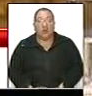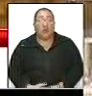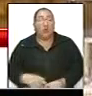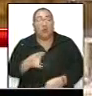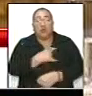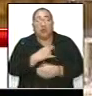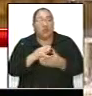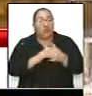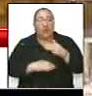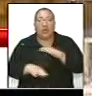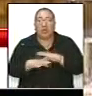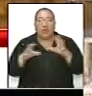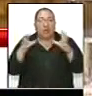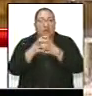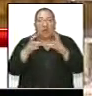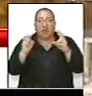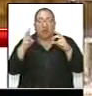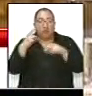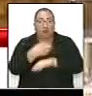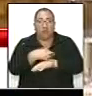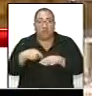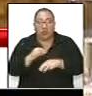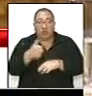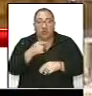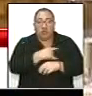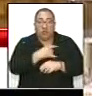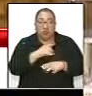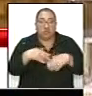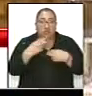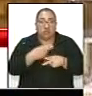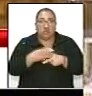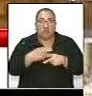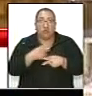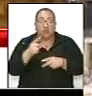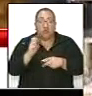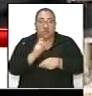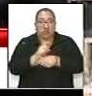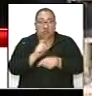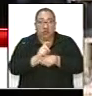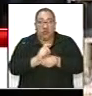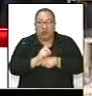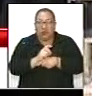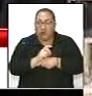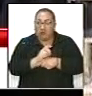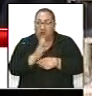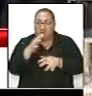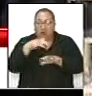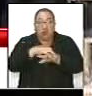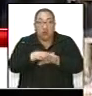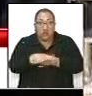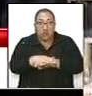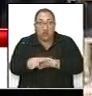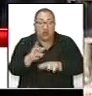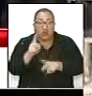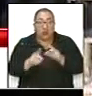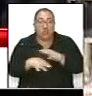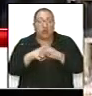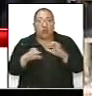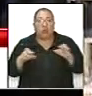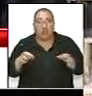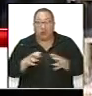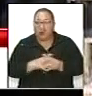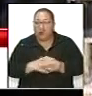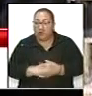básicamente orientadas al mercado profesional, universidades que podríamos llamar son de enseñanza inclusiva, ¿no?, para población, digamos, que